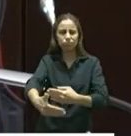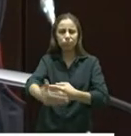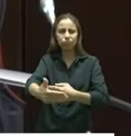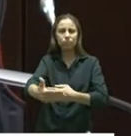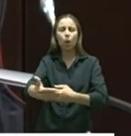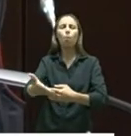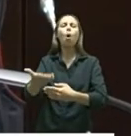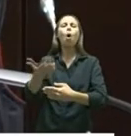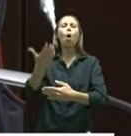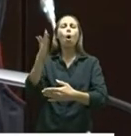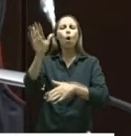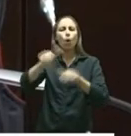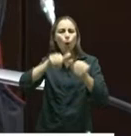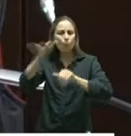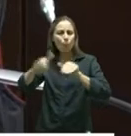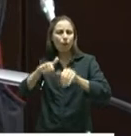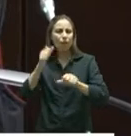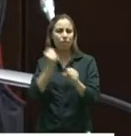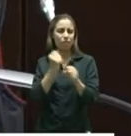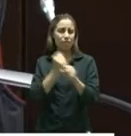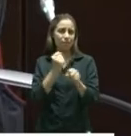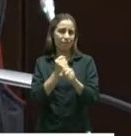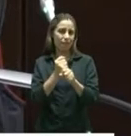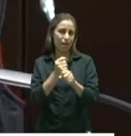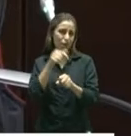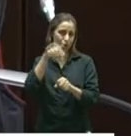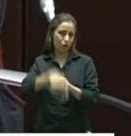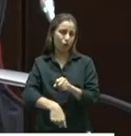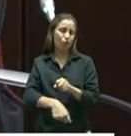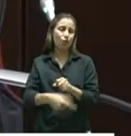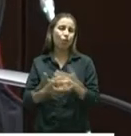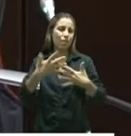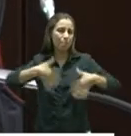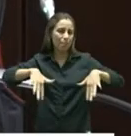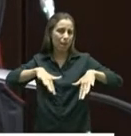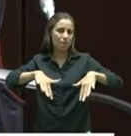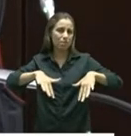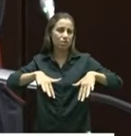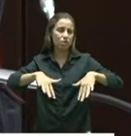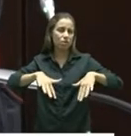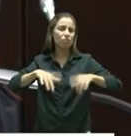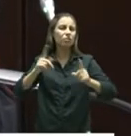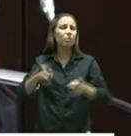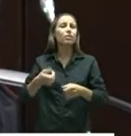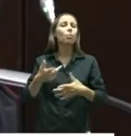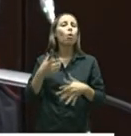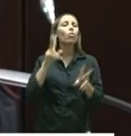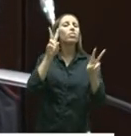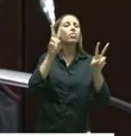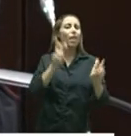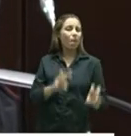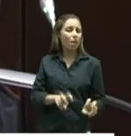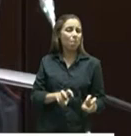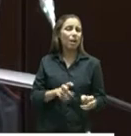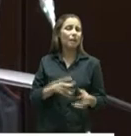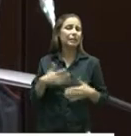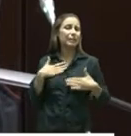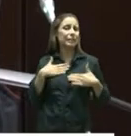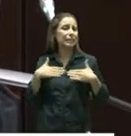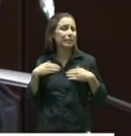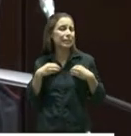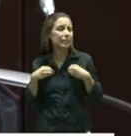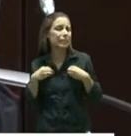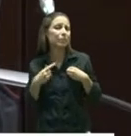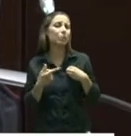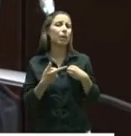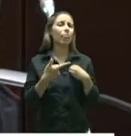eso me parece que hay que cambiarlo Esto no puede oficiar como una escribanía menos cuando tenemos temas tan sensibles como la salud pública que después muchos se arrasan